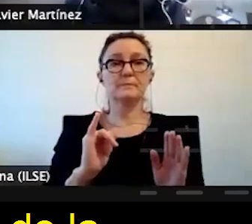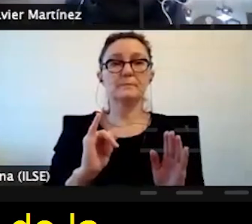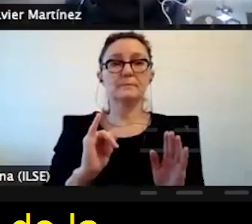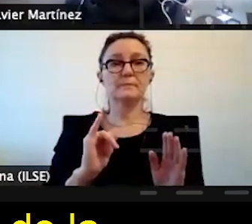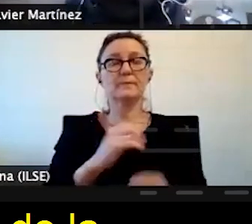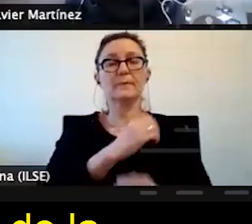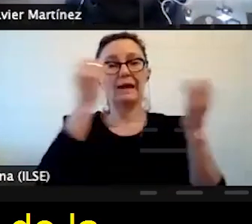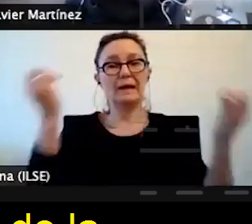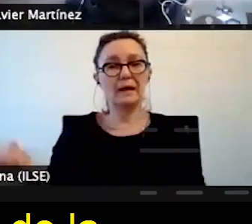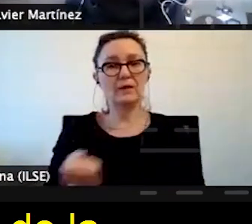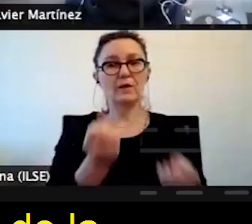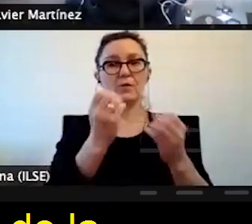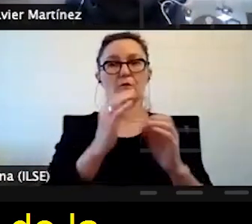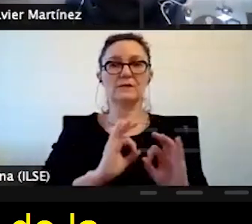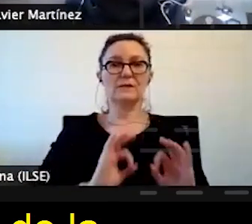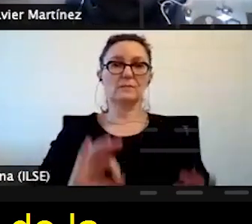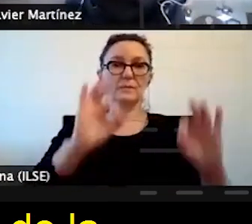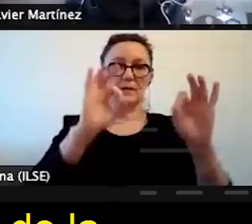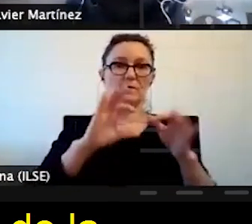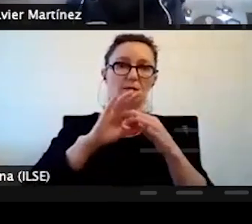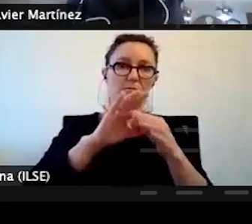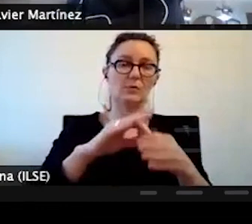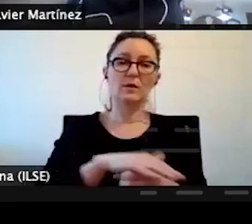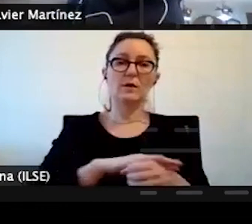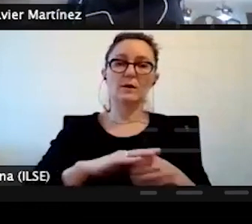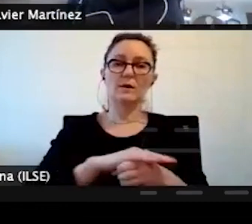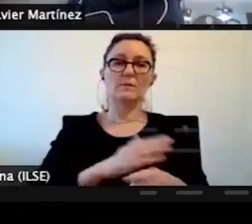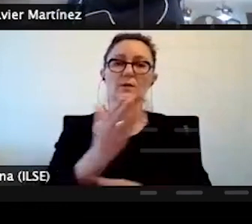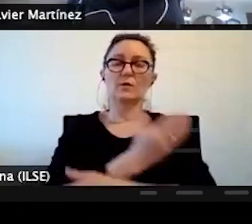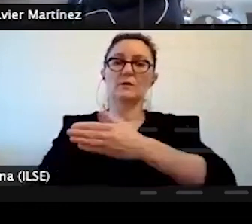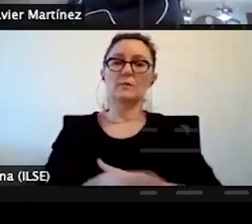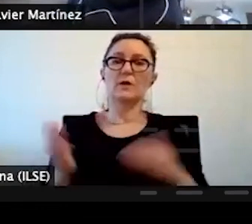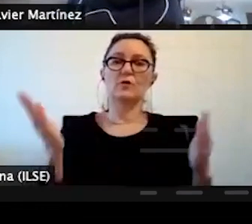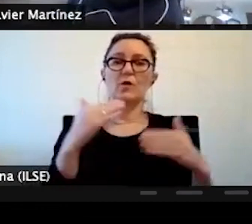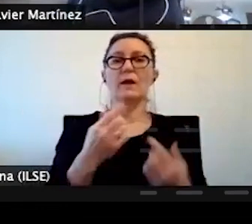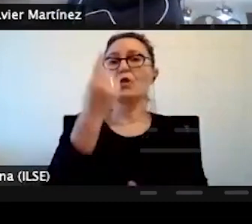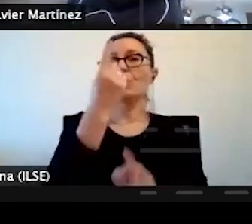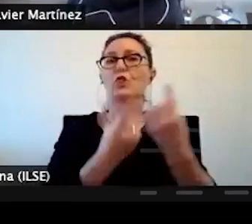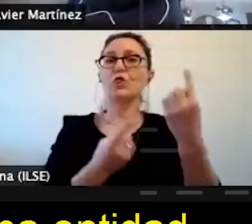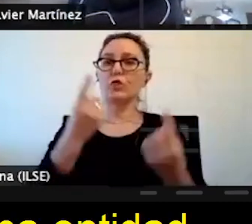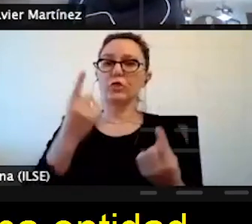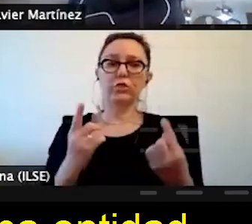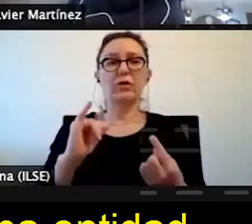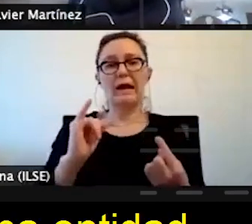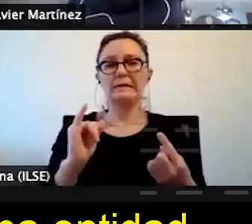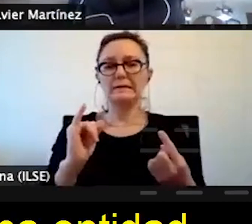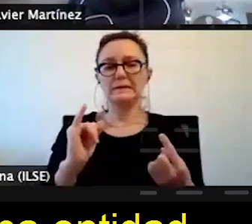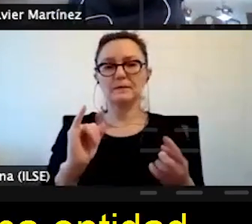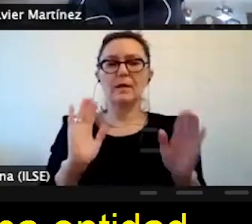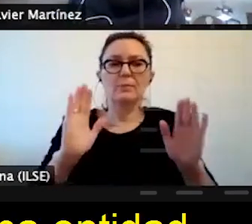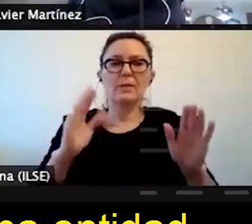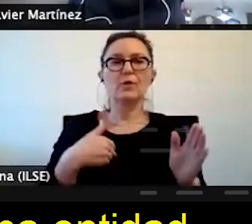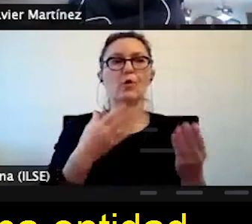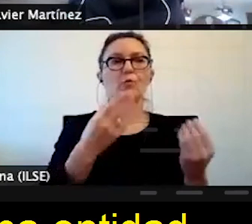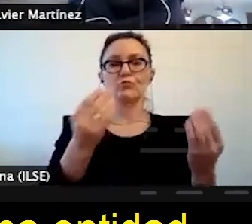acciones específicas relacionadas con el ámbito de la discapacidad, ¿no? Siguen siendo residuales. En ese sentido, nosotros tenemos claro que tenemos